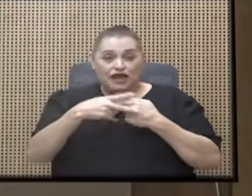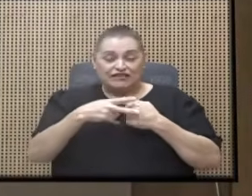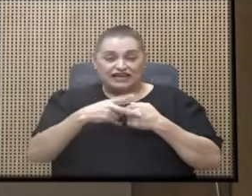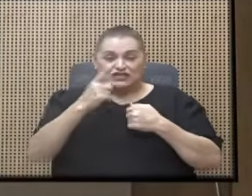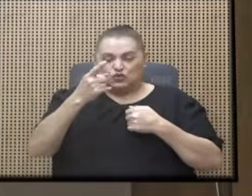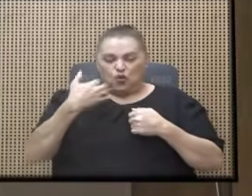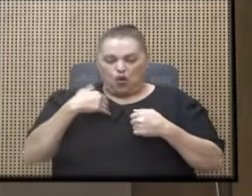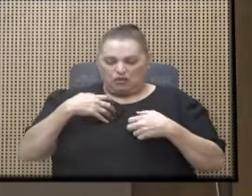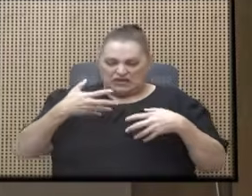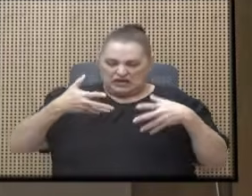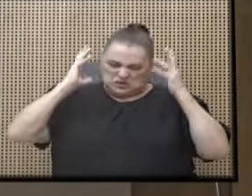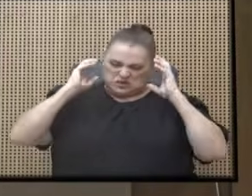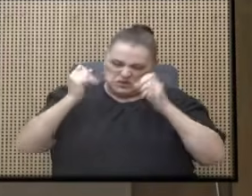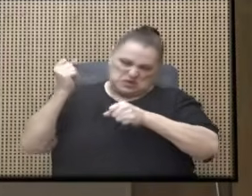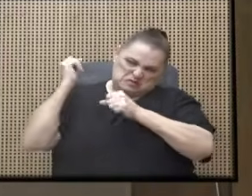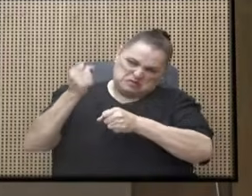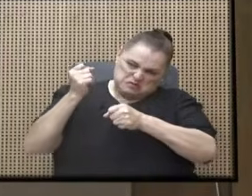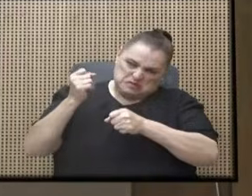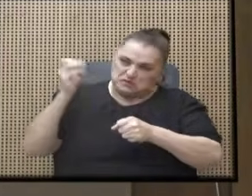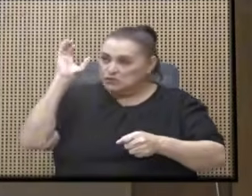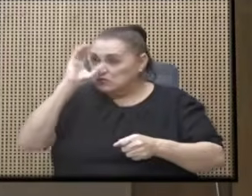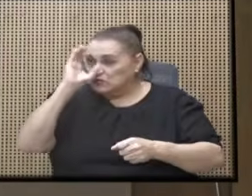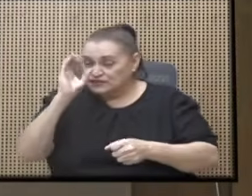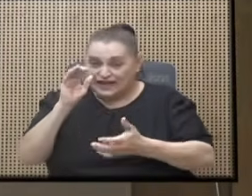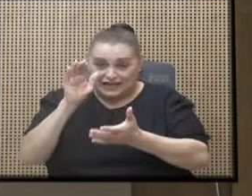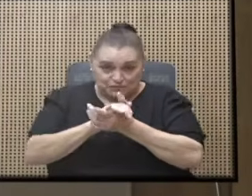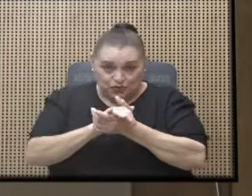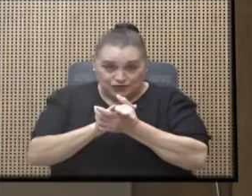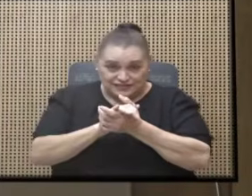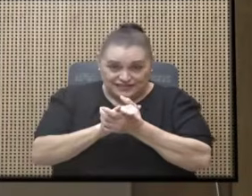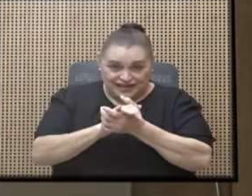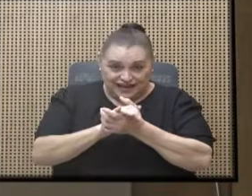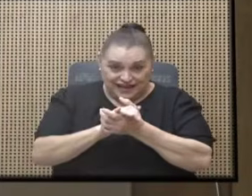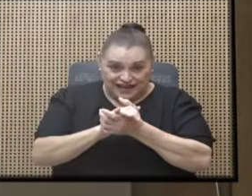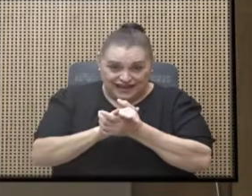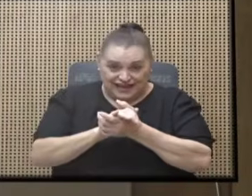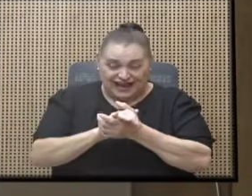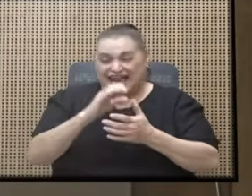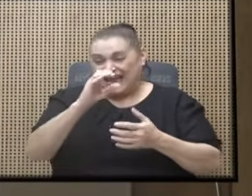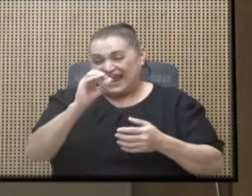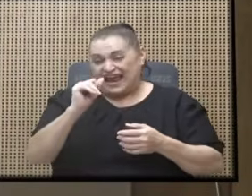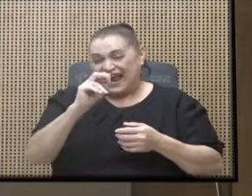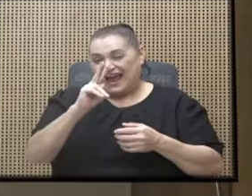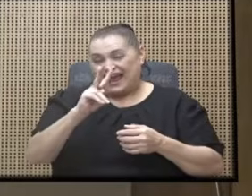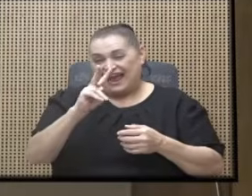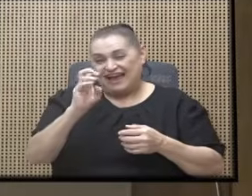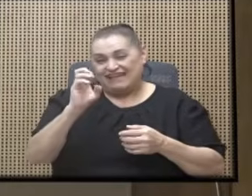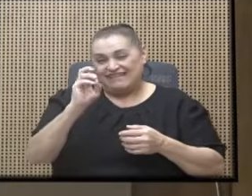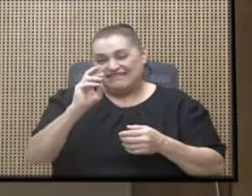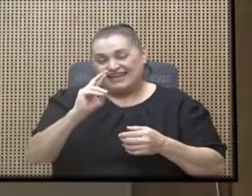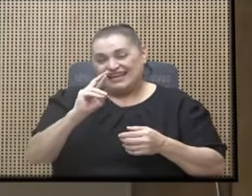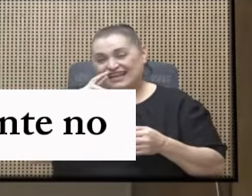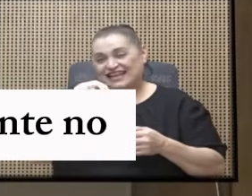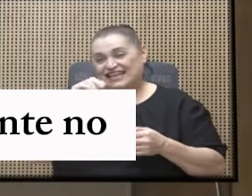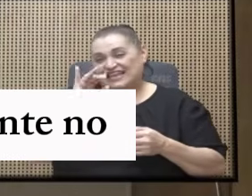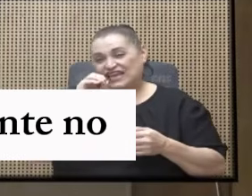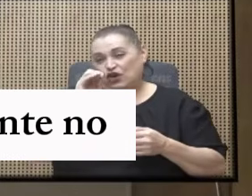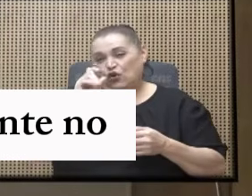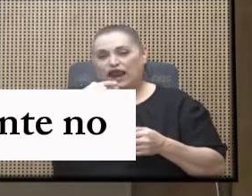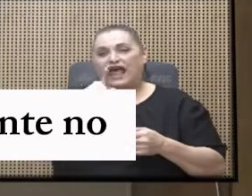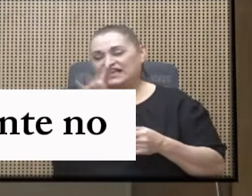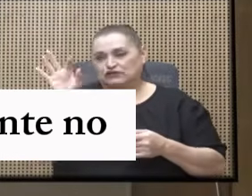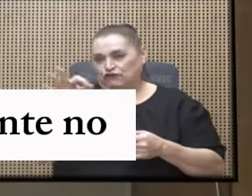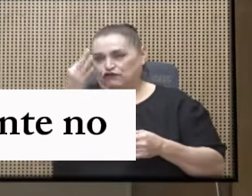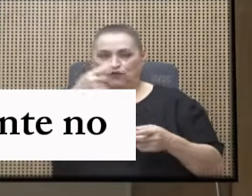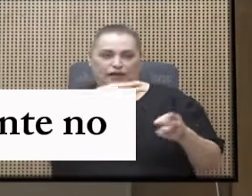cavernícola buscando esposa. ¿Recuerdan ustedes cómo buscaba esposa el cavernícola en la caricatura? Es un poco la forma de